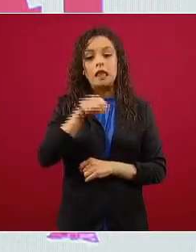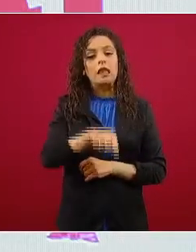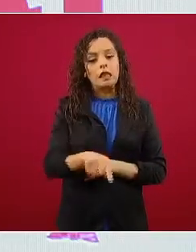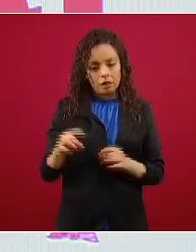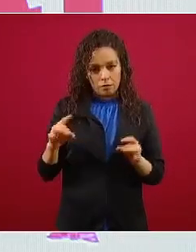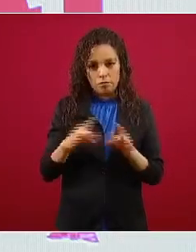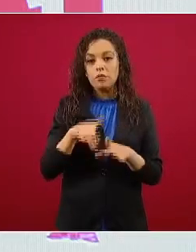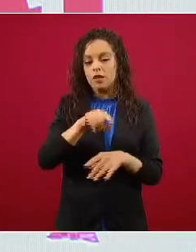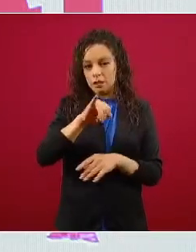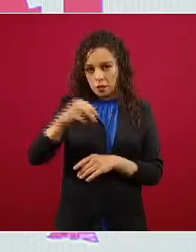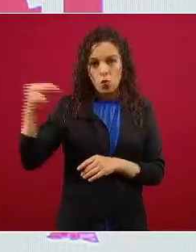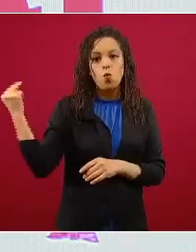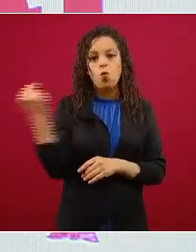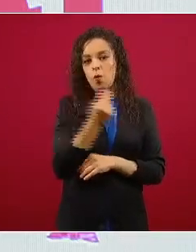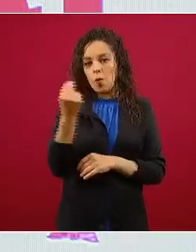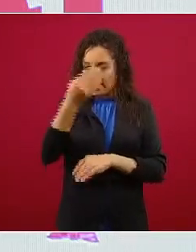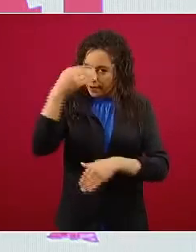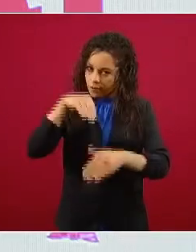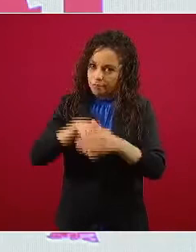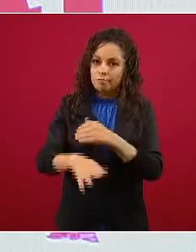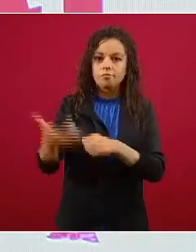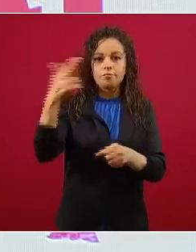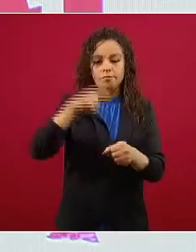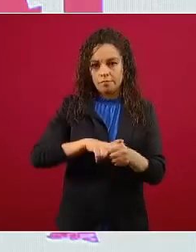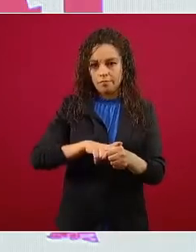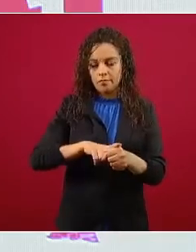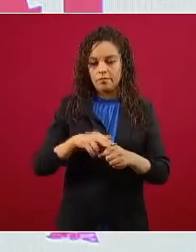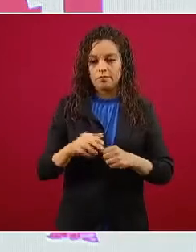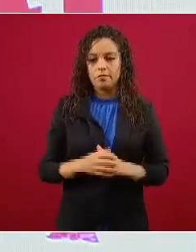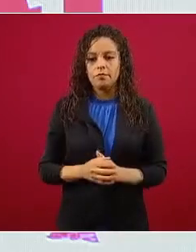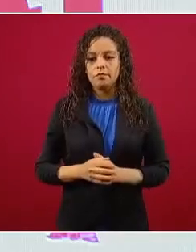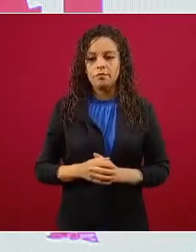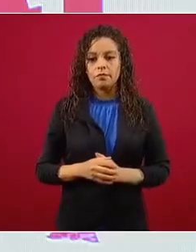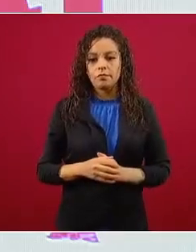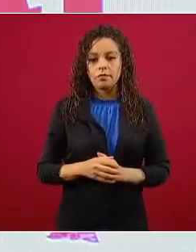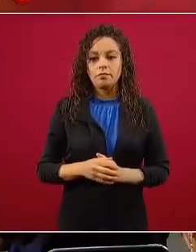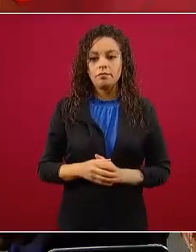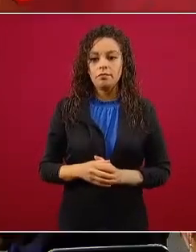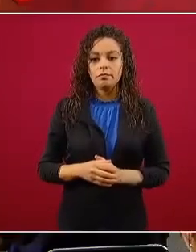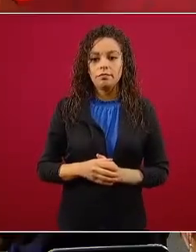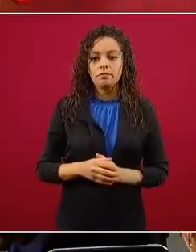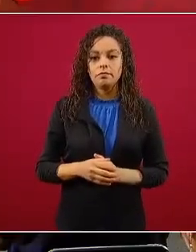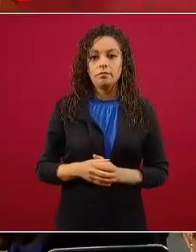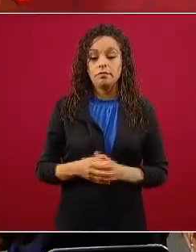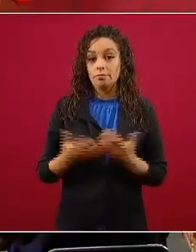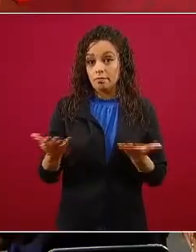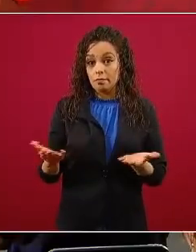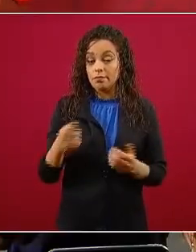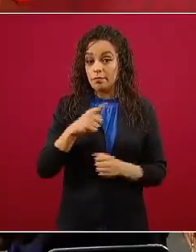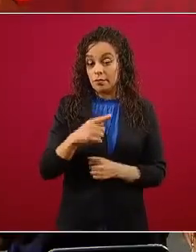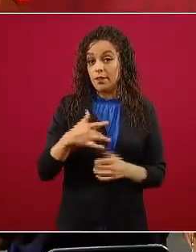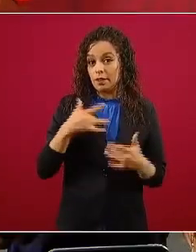independientemente de si tiene o no los elementos de riesgo. Y si los presenta, entonces hay que